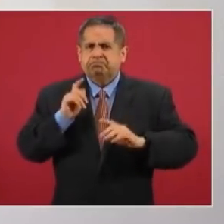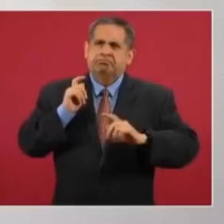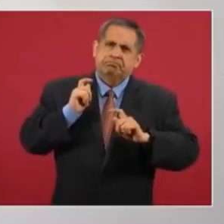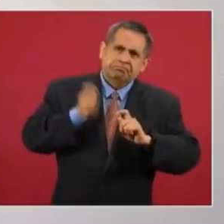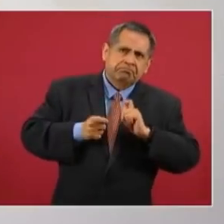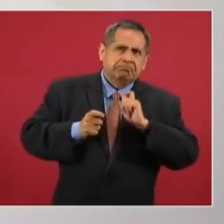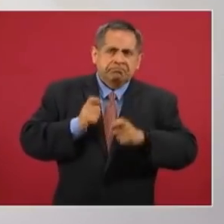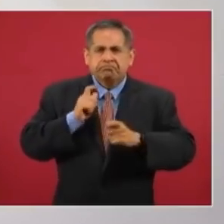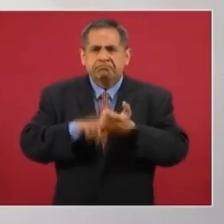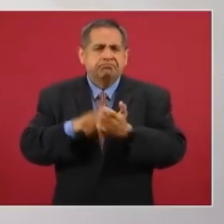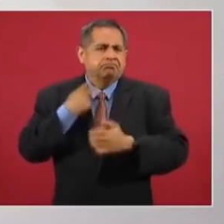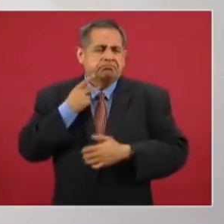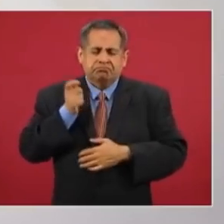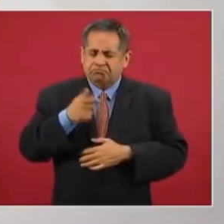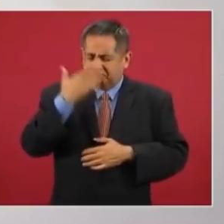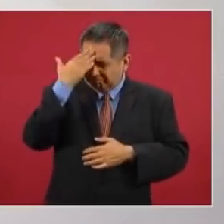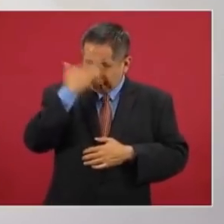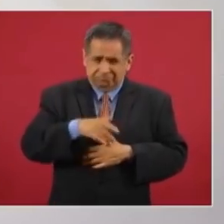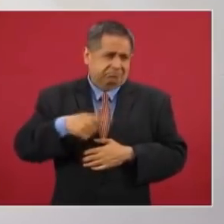que